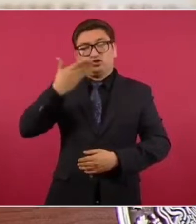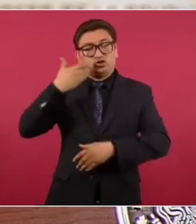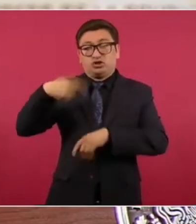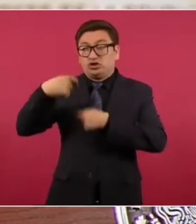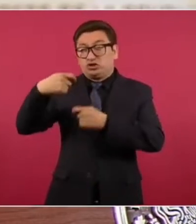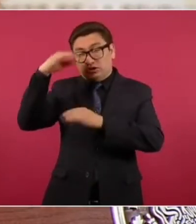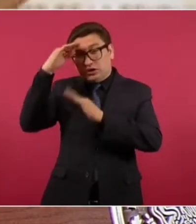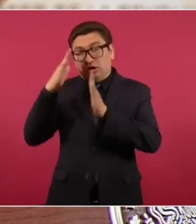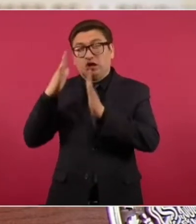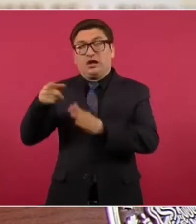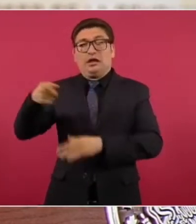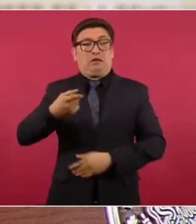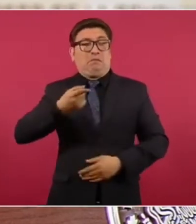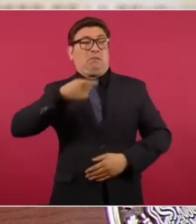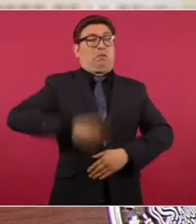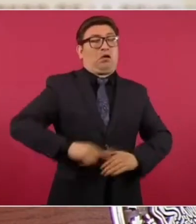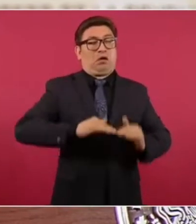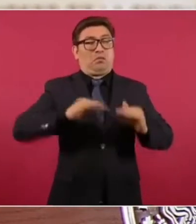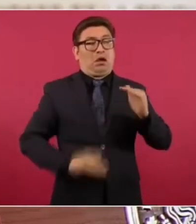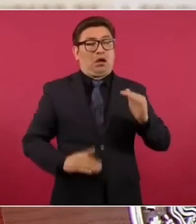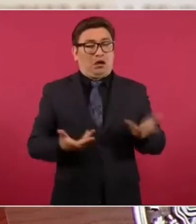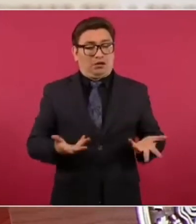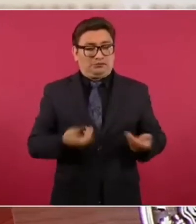conservadora, autoritaria.